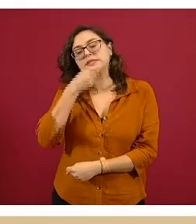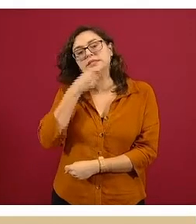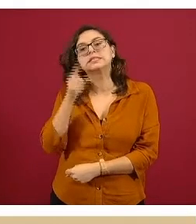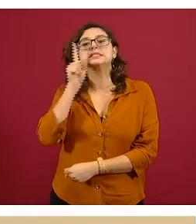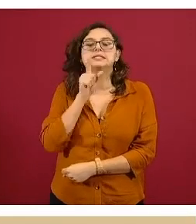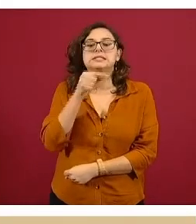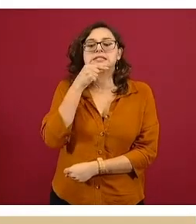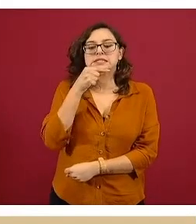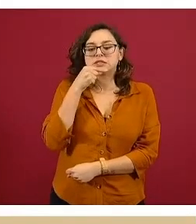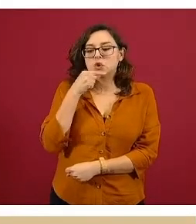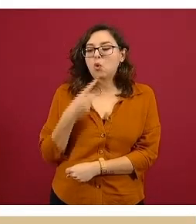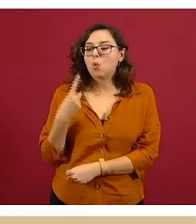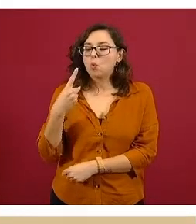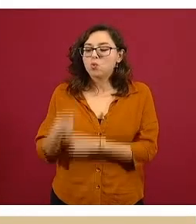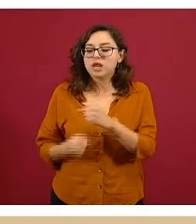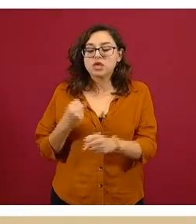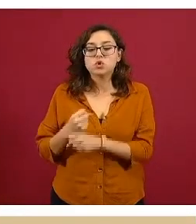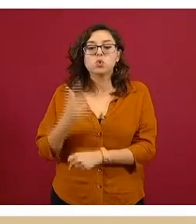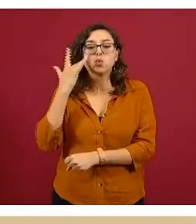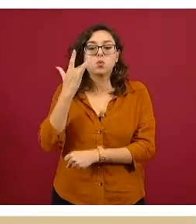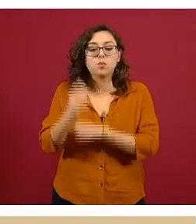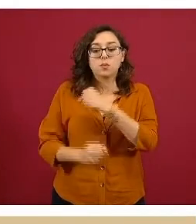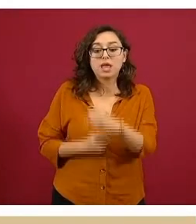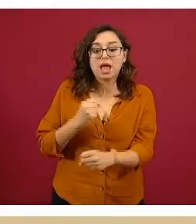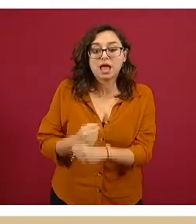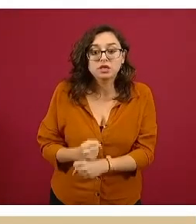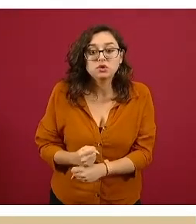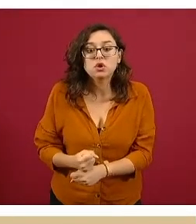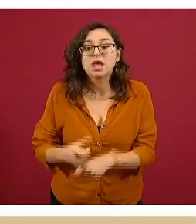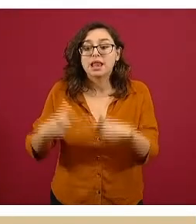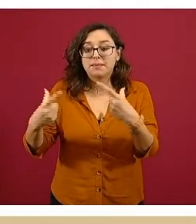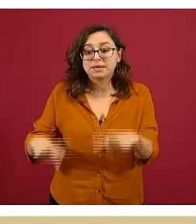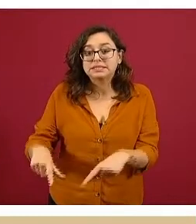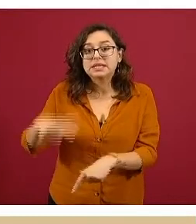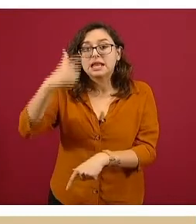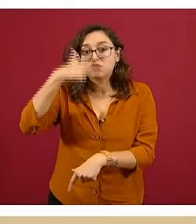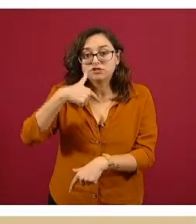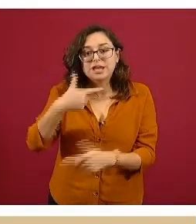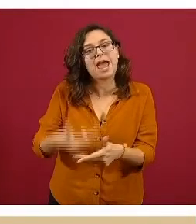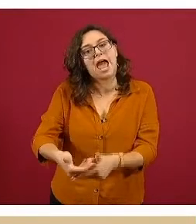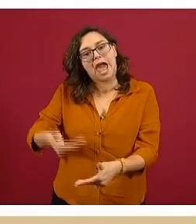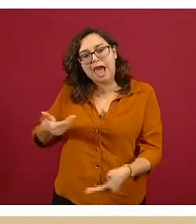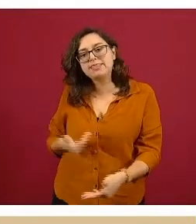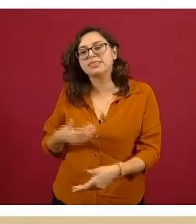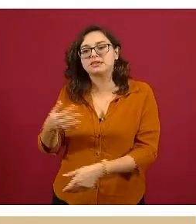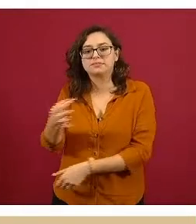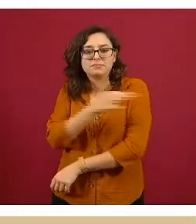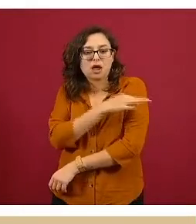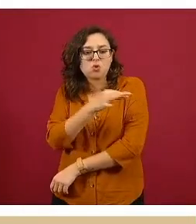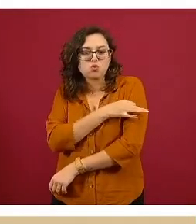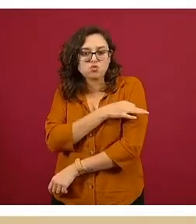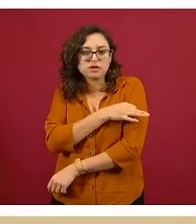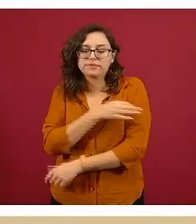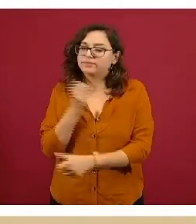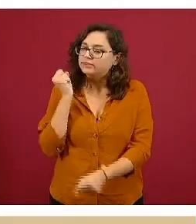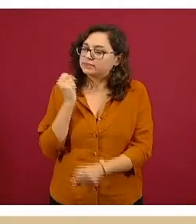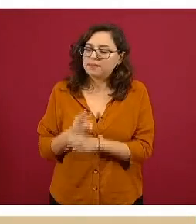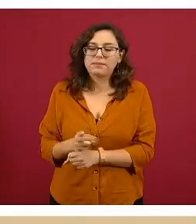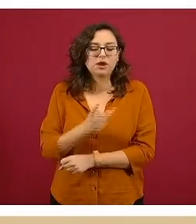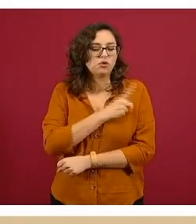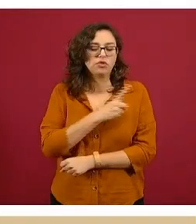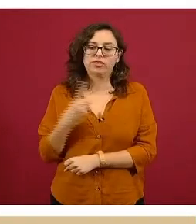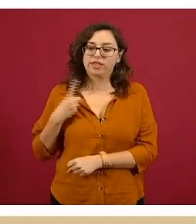niño fuera su cumpleaños hoy, y antes de hacerle el pastel en la noche les llevaran a vacunar. Lo ideal es que los vacunemos muy